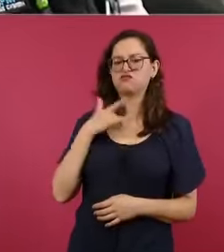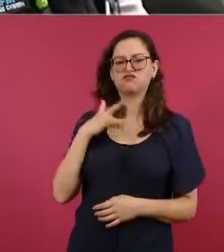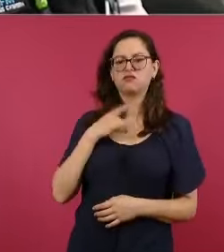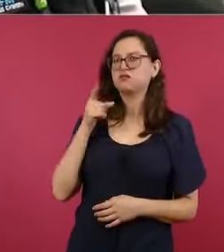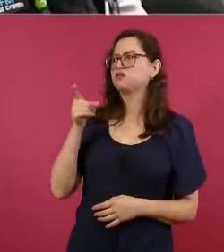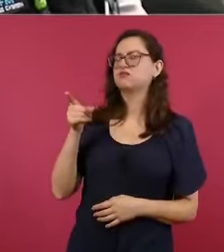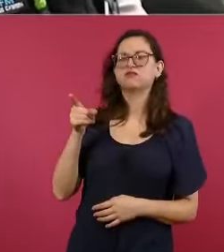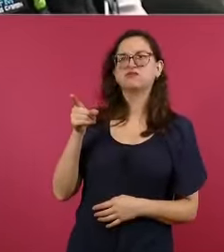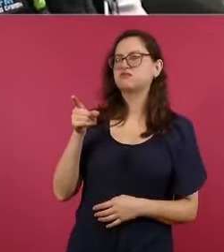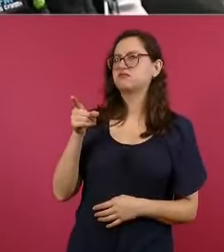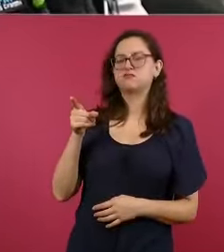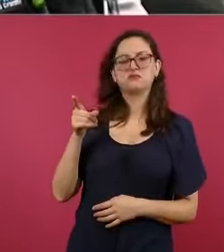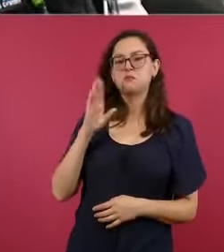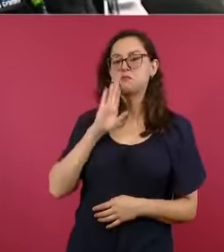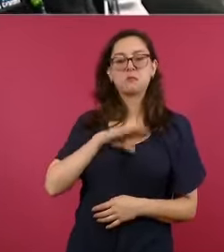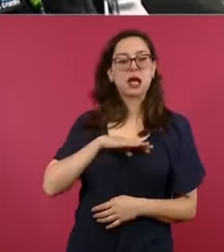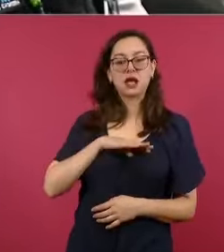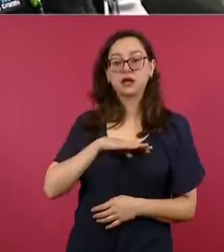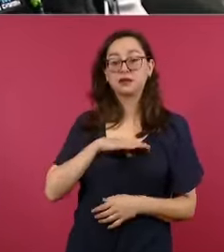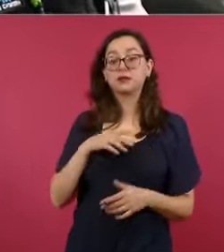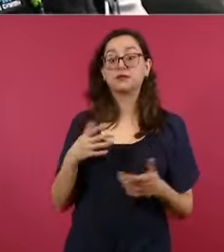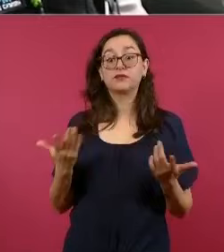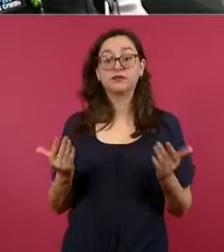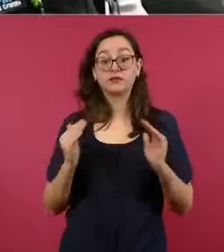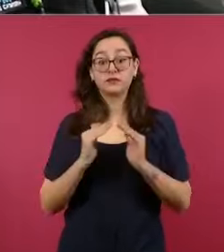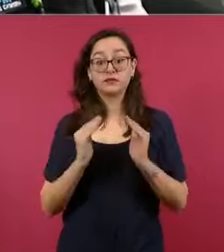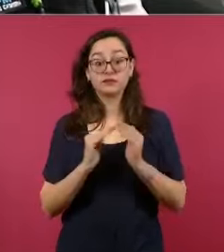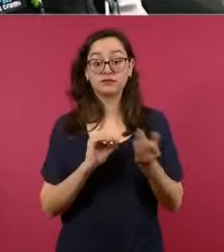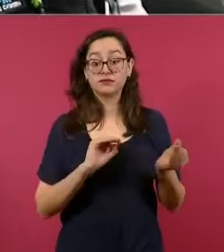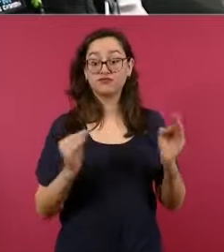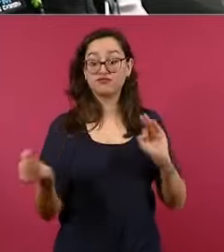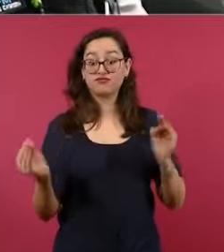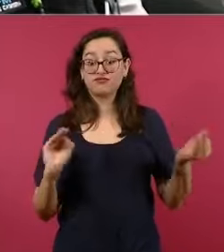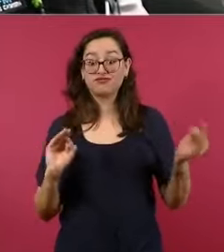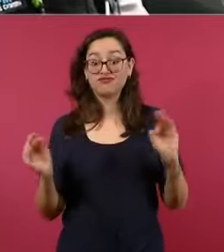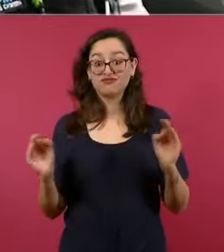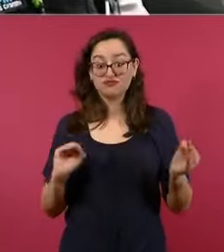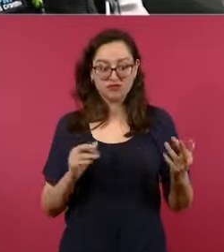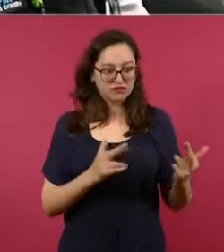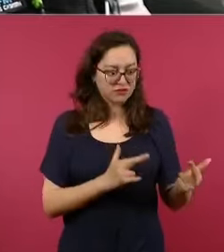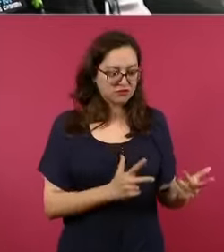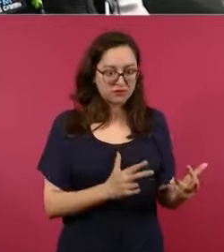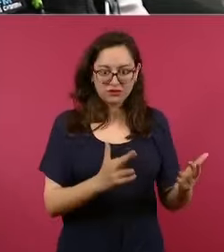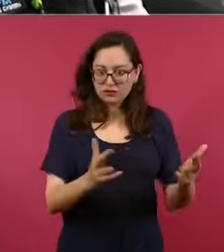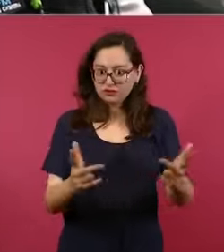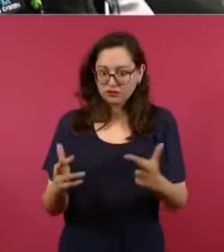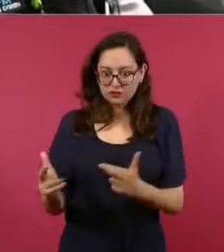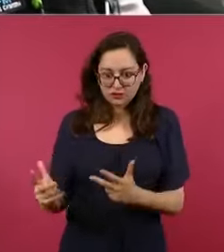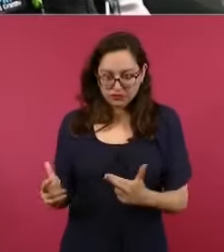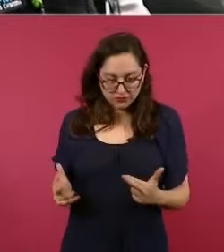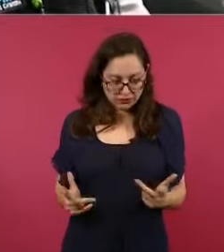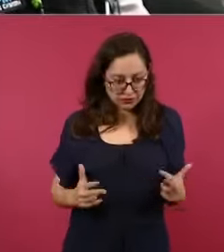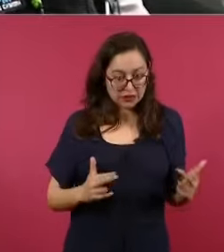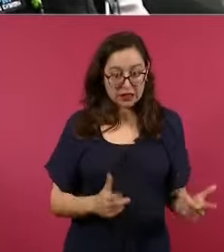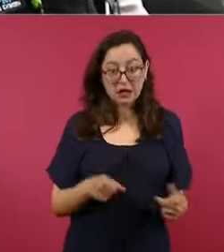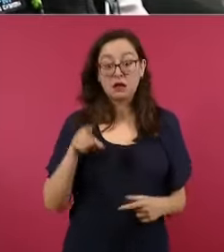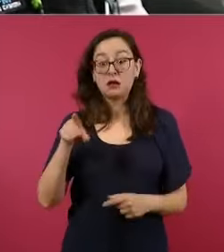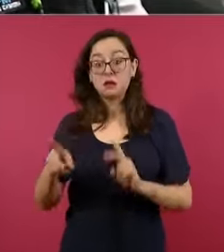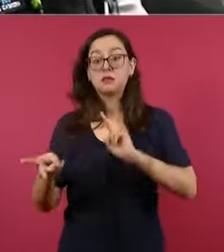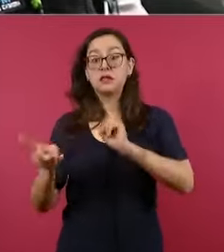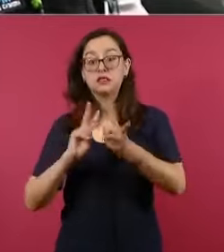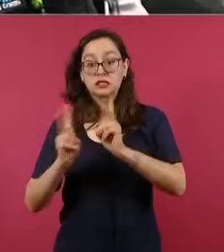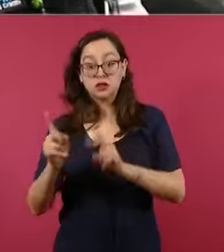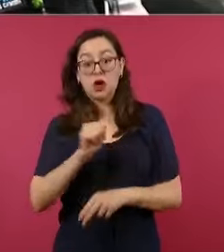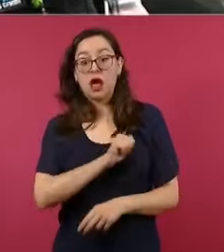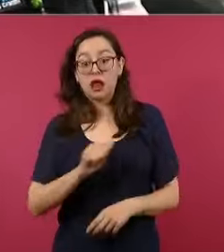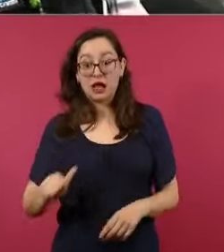Ya a las eh viviendas aledañas y eh los vecinos han ido a la alcaldía a denunciar